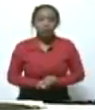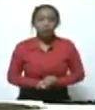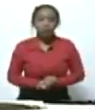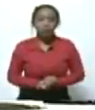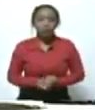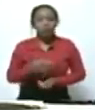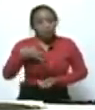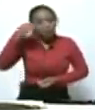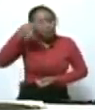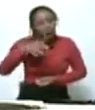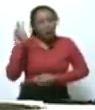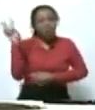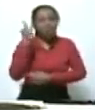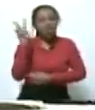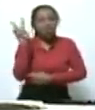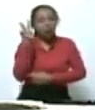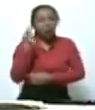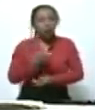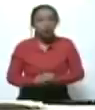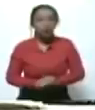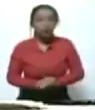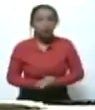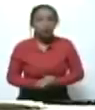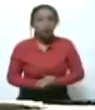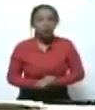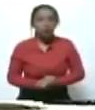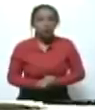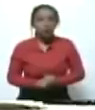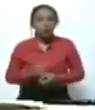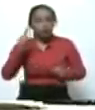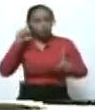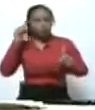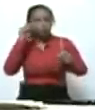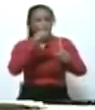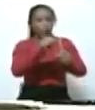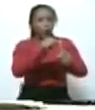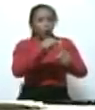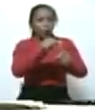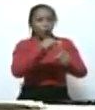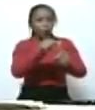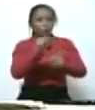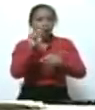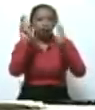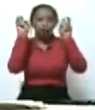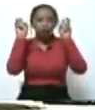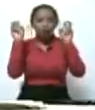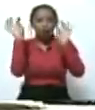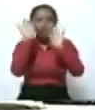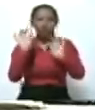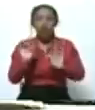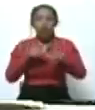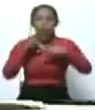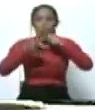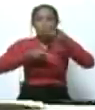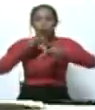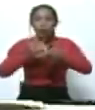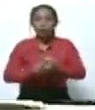Creo que Venezuela se enruta a una nueva dinámica política